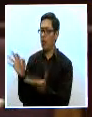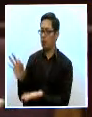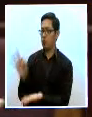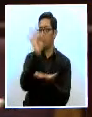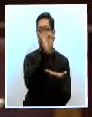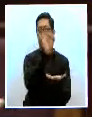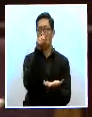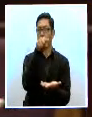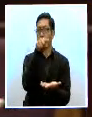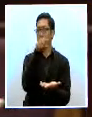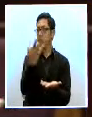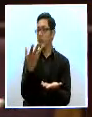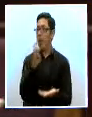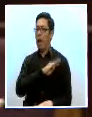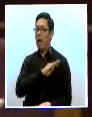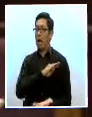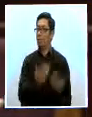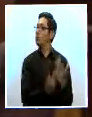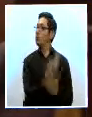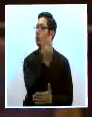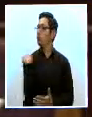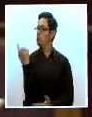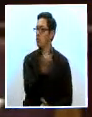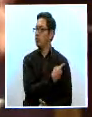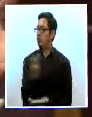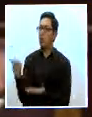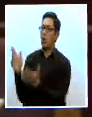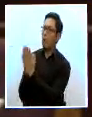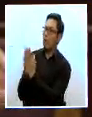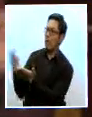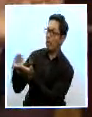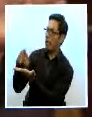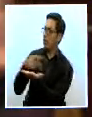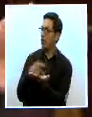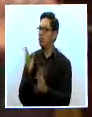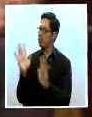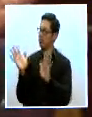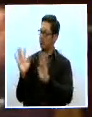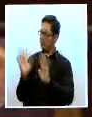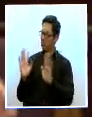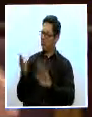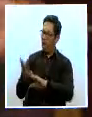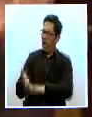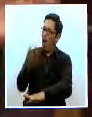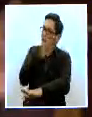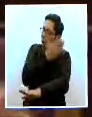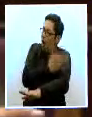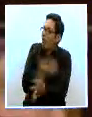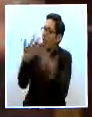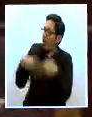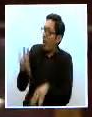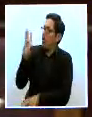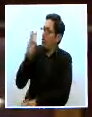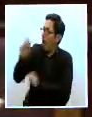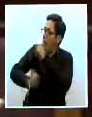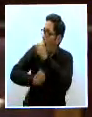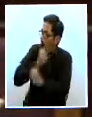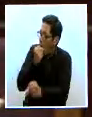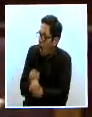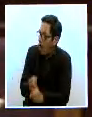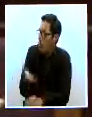el señor alcalde Nosotros hemos comenzado a pedir al contrario venimos seis años pidiendo al Señor moncayo o al Señor